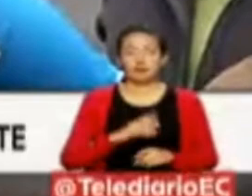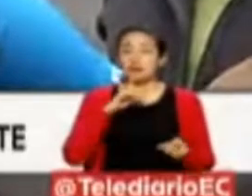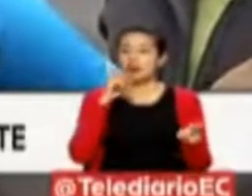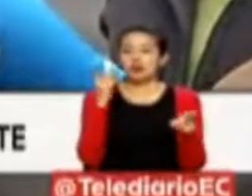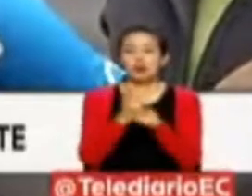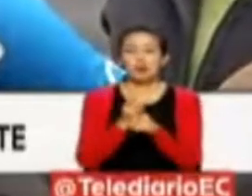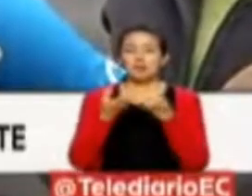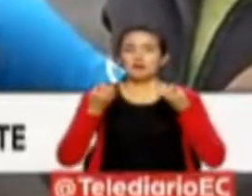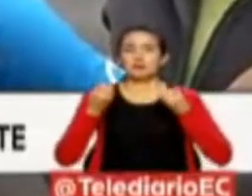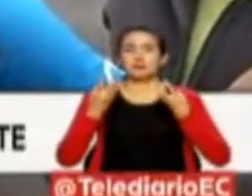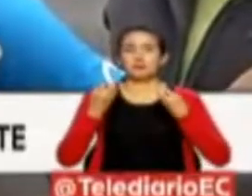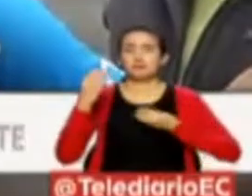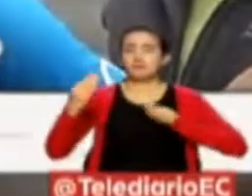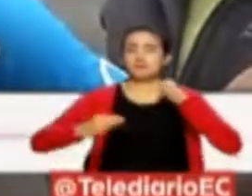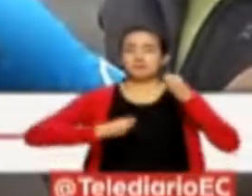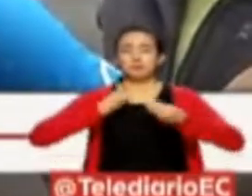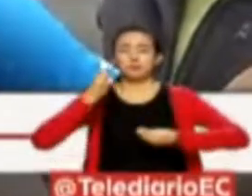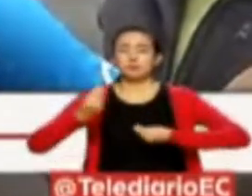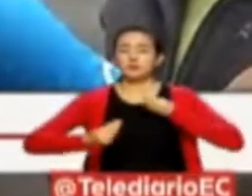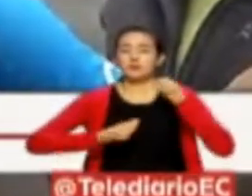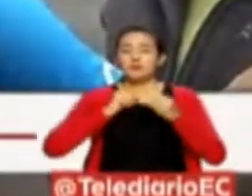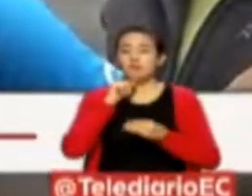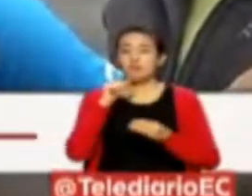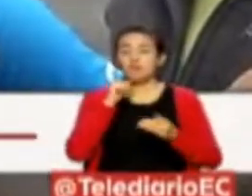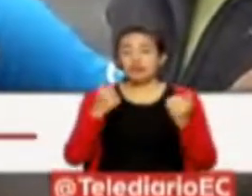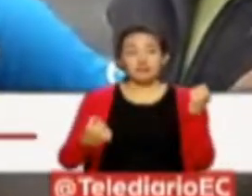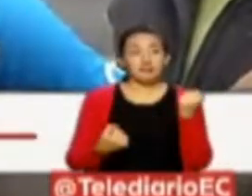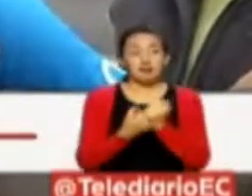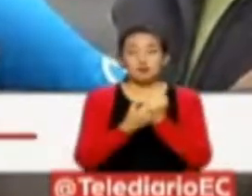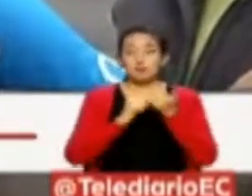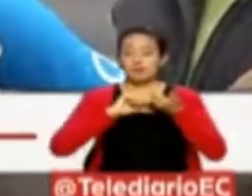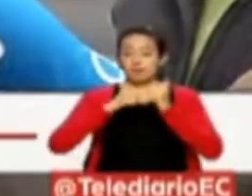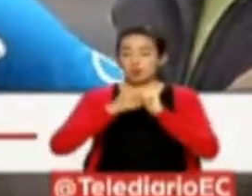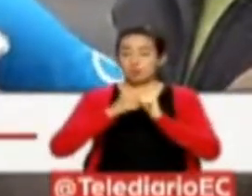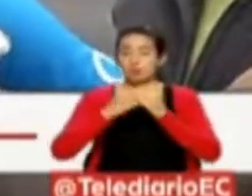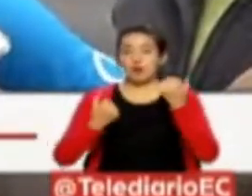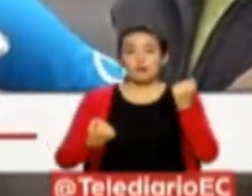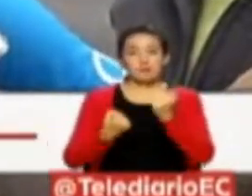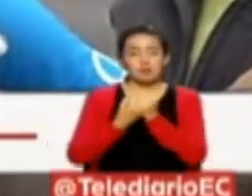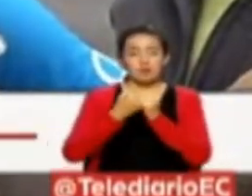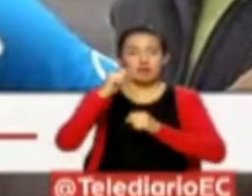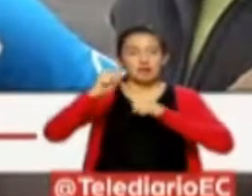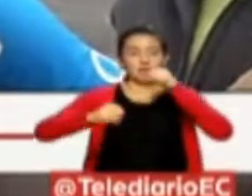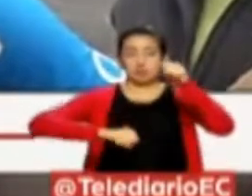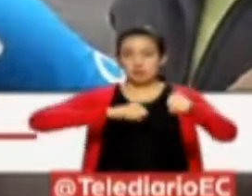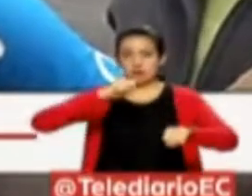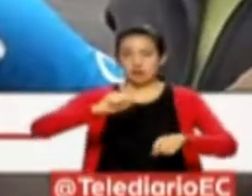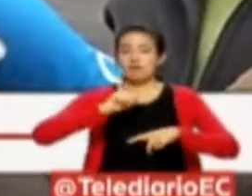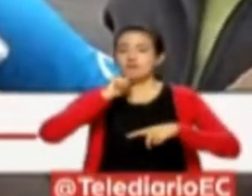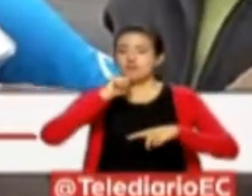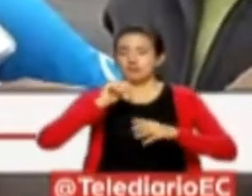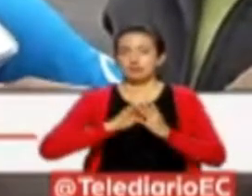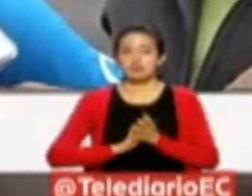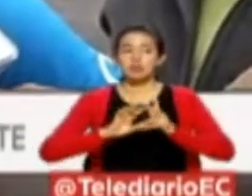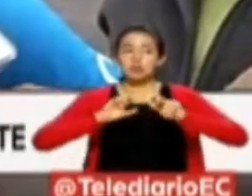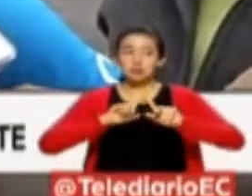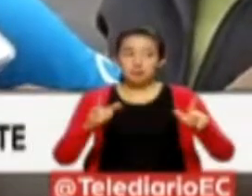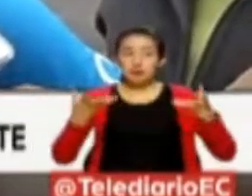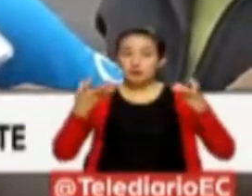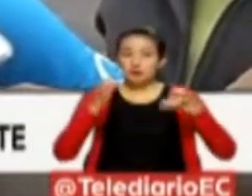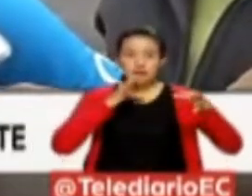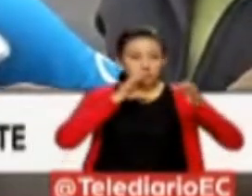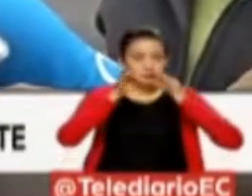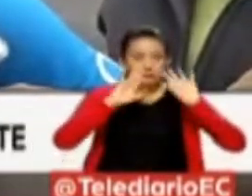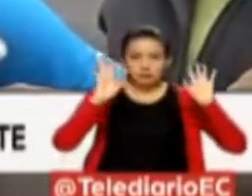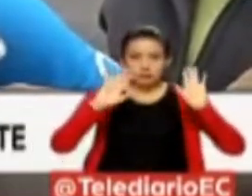que son muchas las cosas que hacen falta para para para el ciclismo no pero en si no quisiera detallar ninguna cosa es